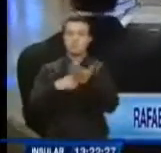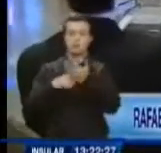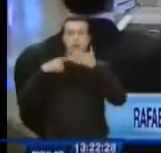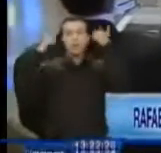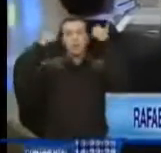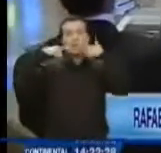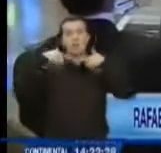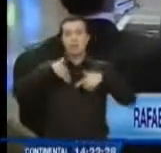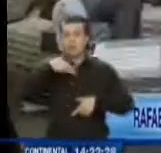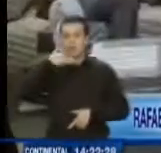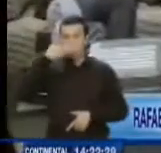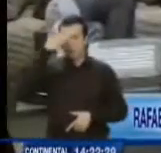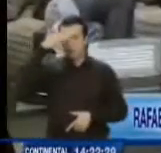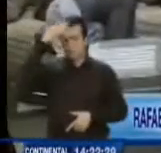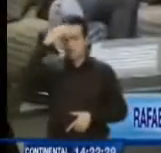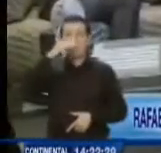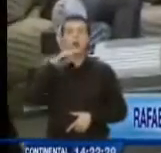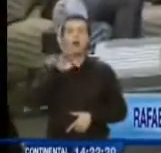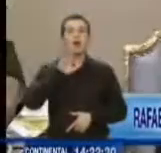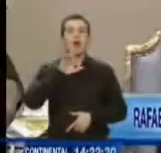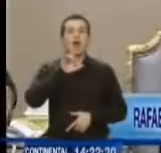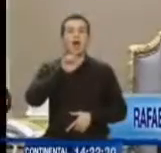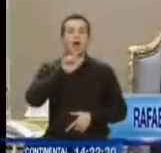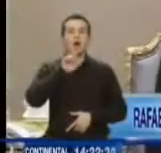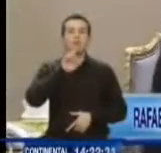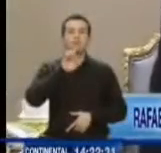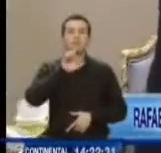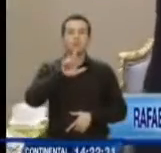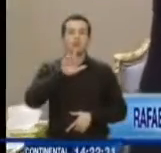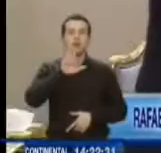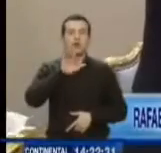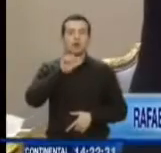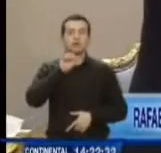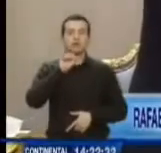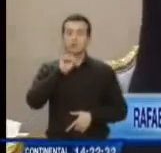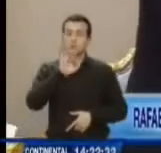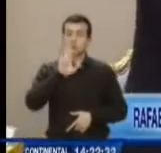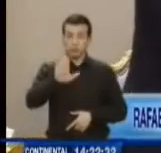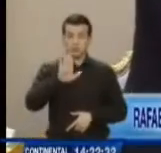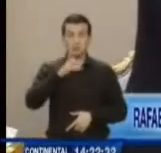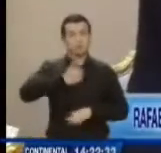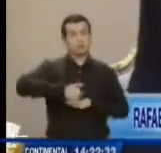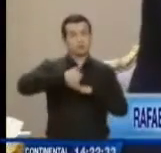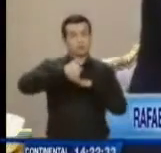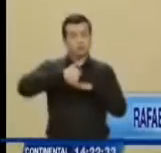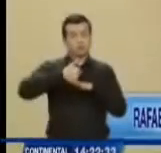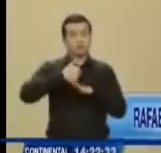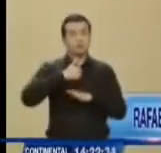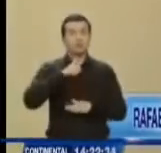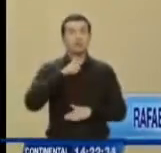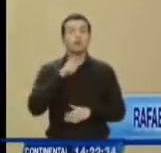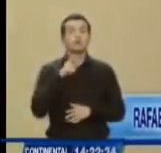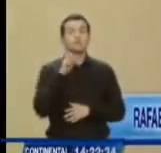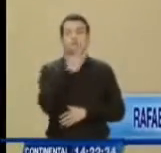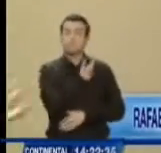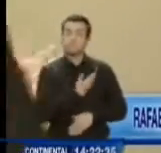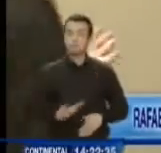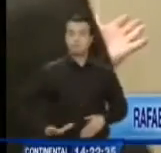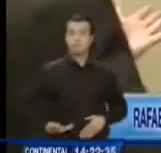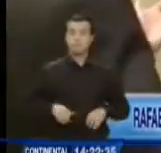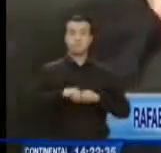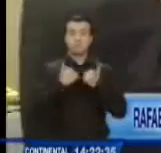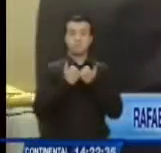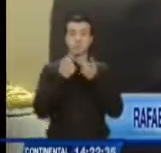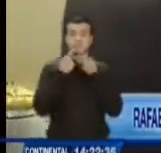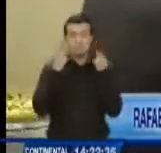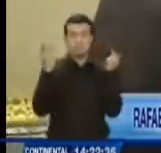rey de arabia salman bin abdulaziz con el primer ministro de líbano chamán sallam con el presidente de la asamblea